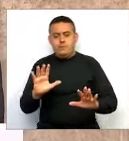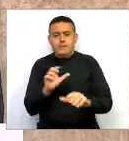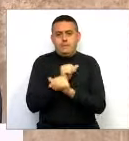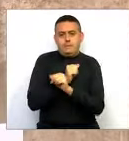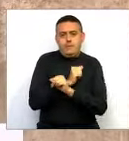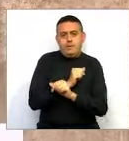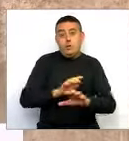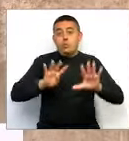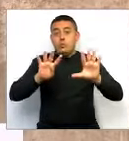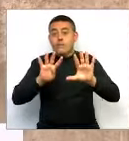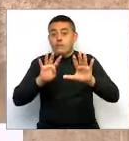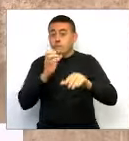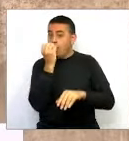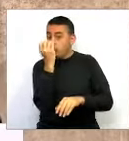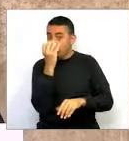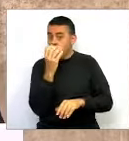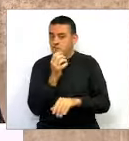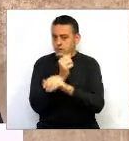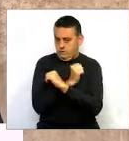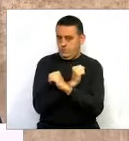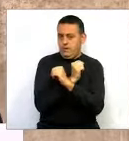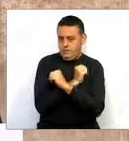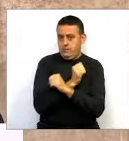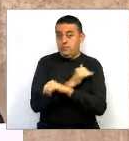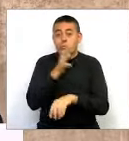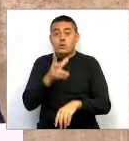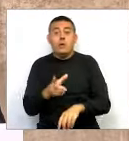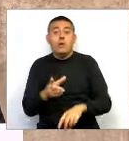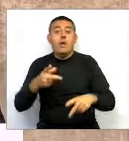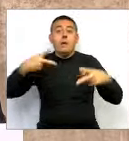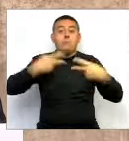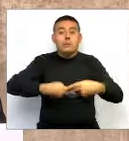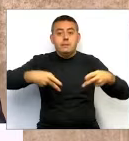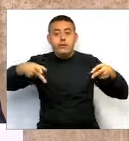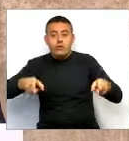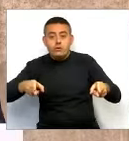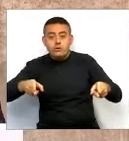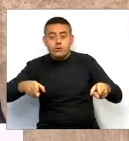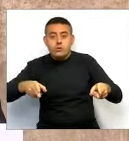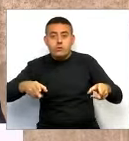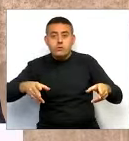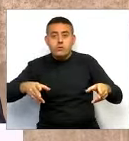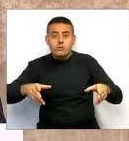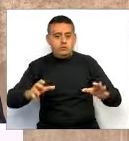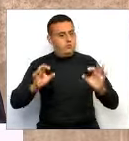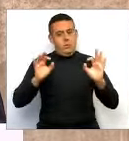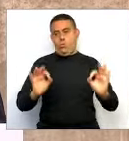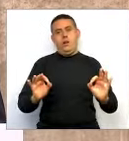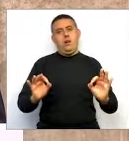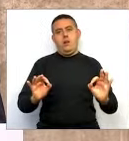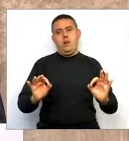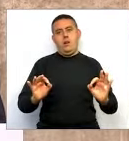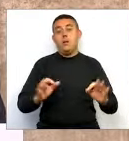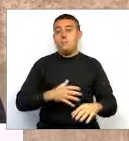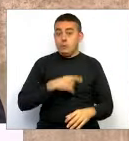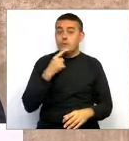esta fronterización que hemos tenido esta perimetración que finalmente es una restricción